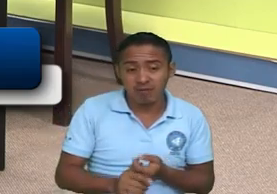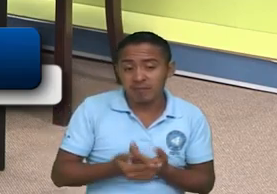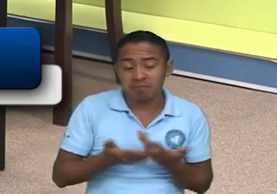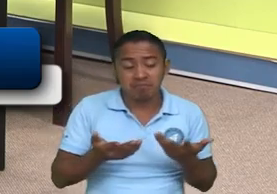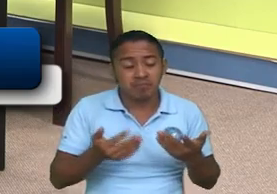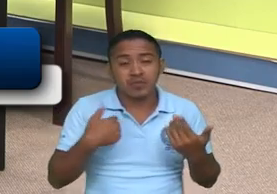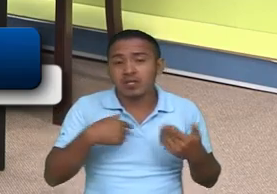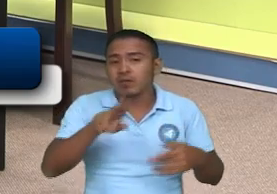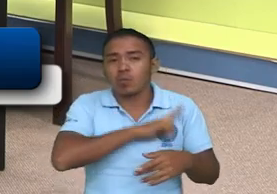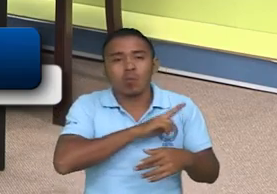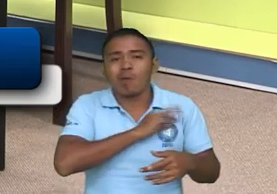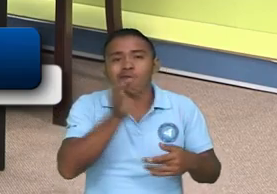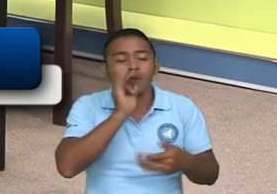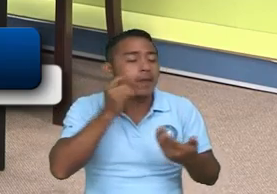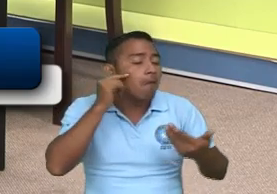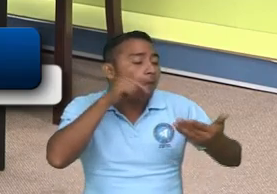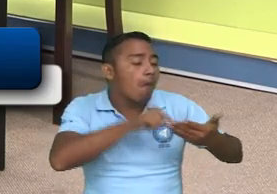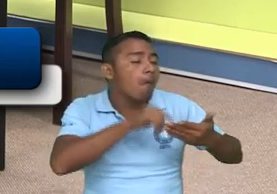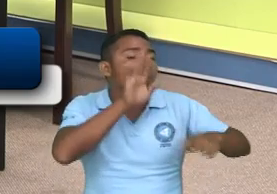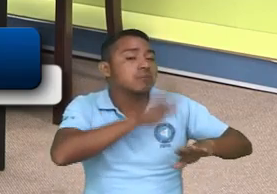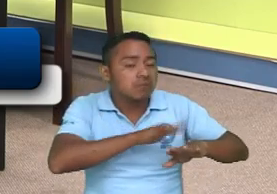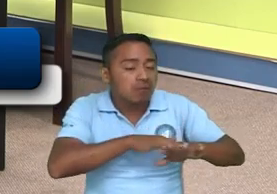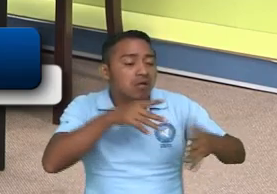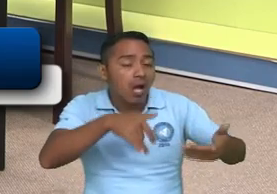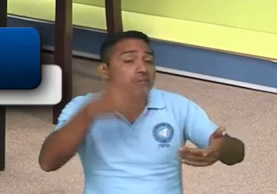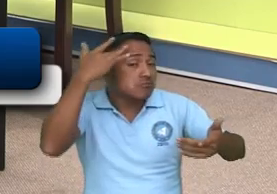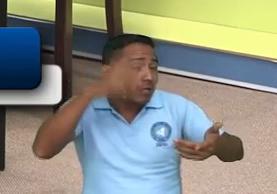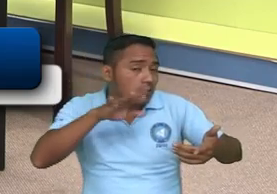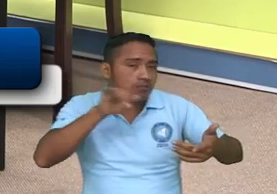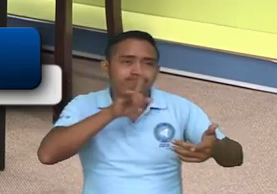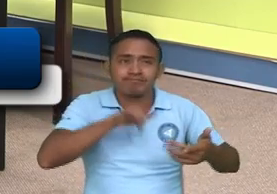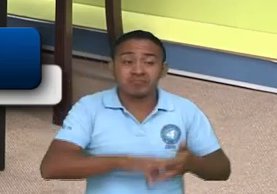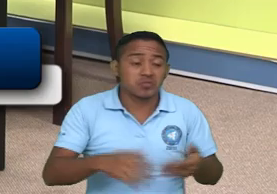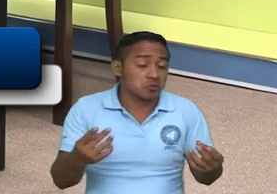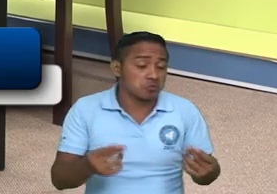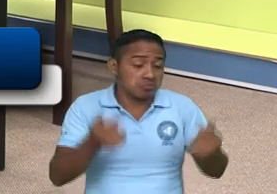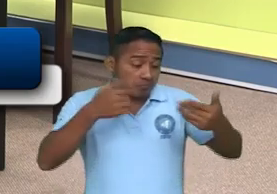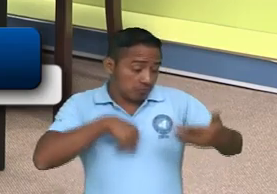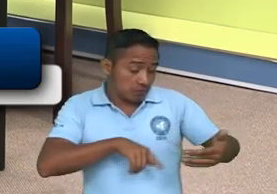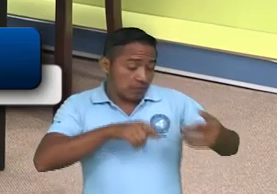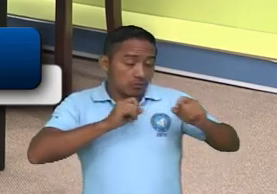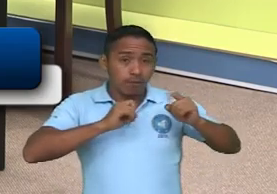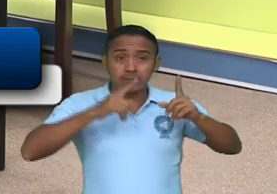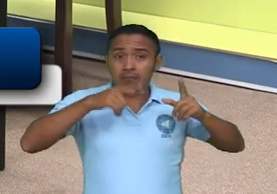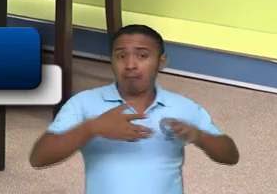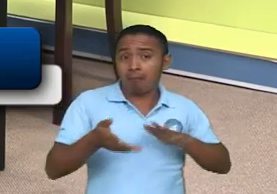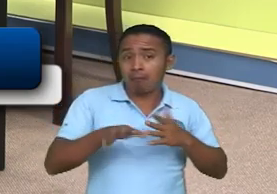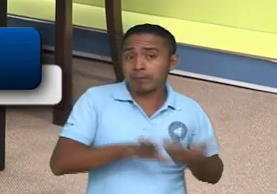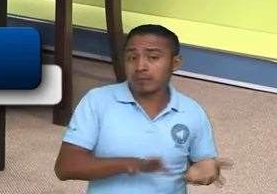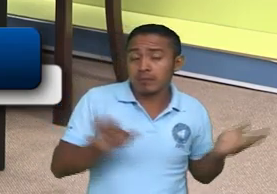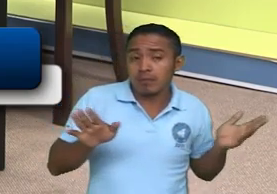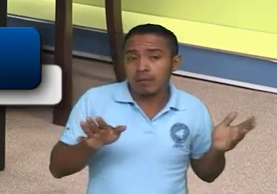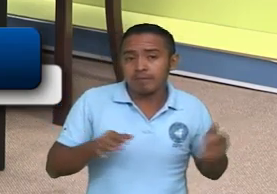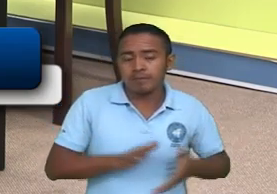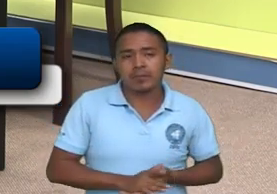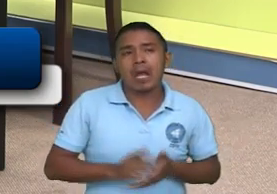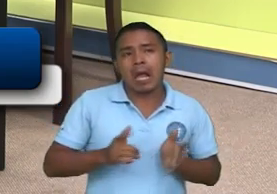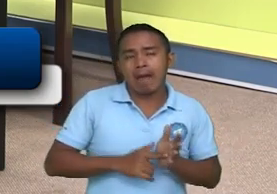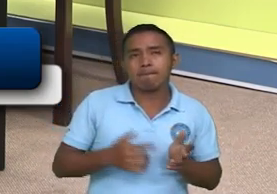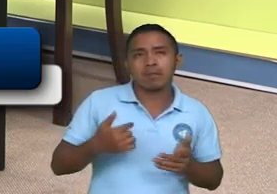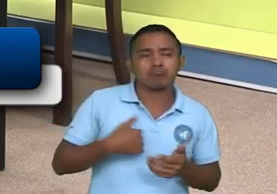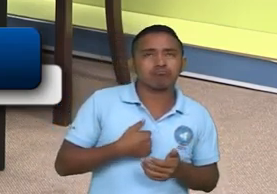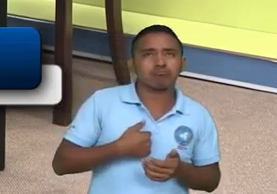algo así completamente imprevisto? Dentro de la definición de muerte súbita del lactante es precisamente eso,